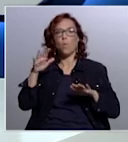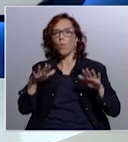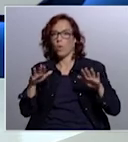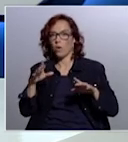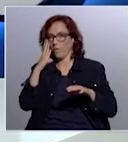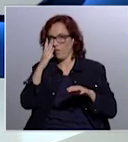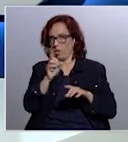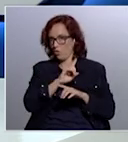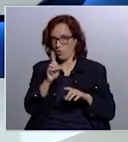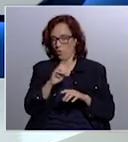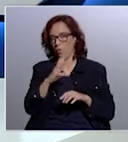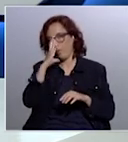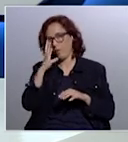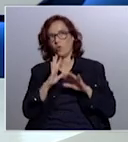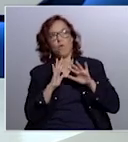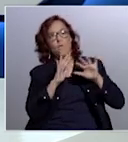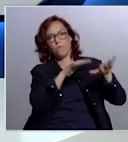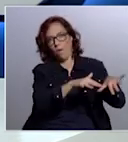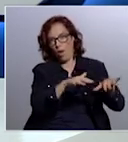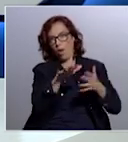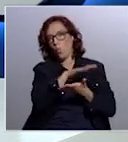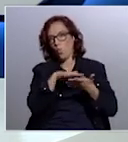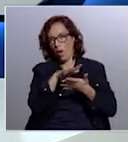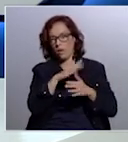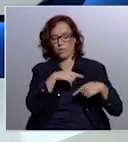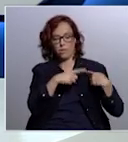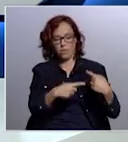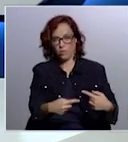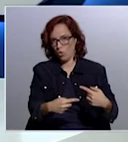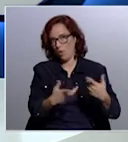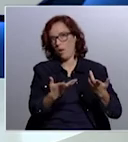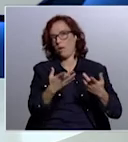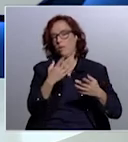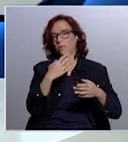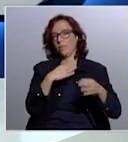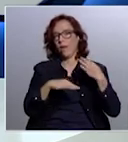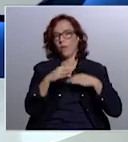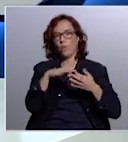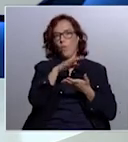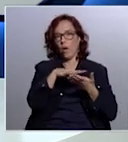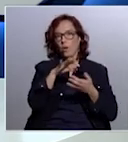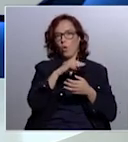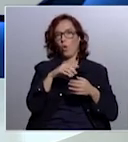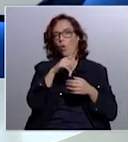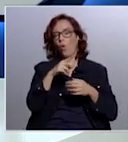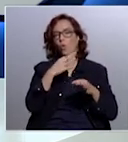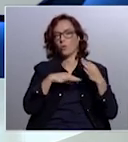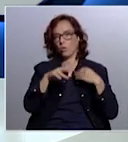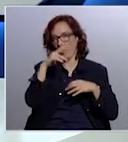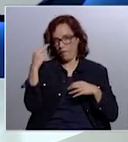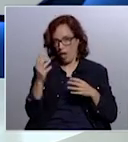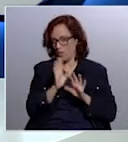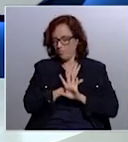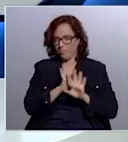cuando la gente en febrero va a los lugares y tradicionales que son los teatros barriales o son de verano